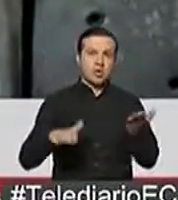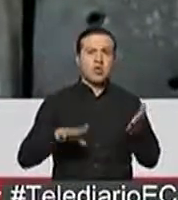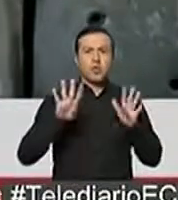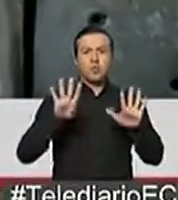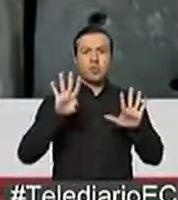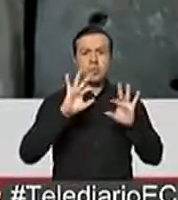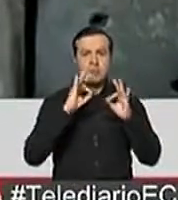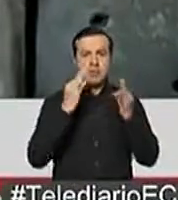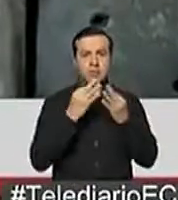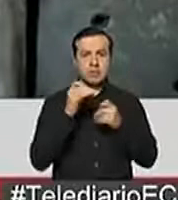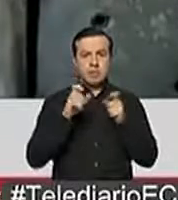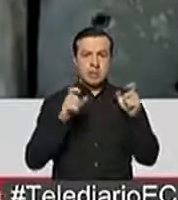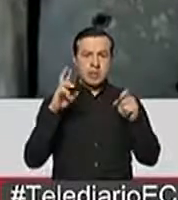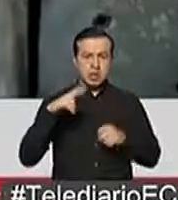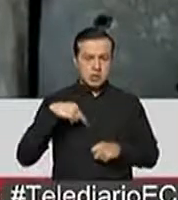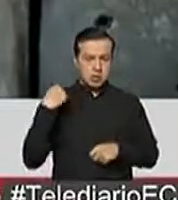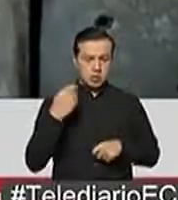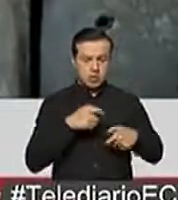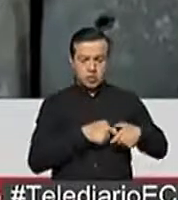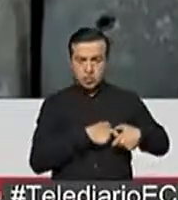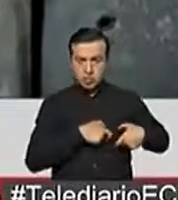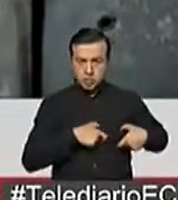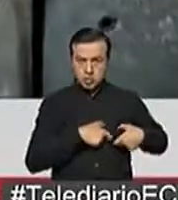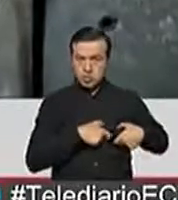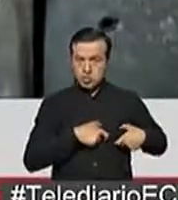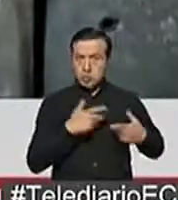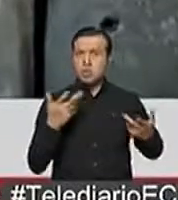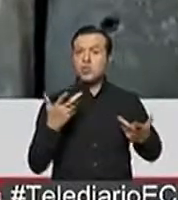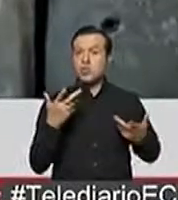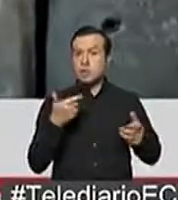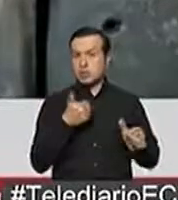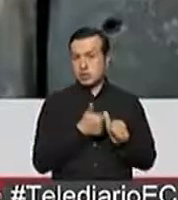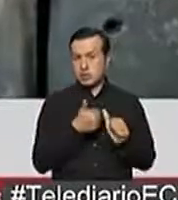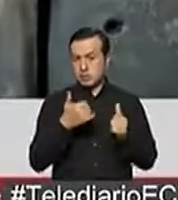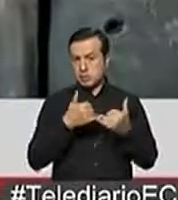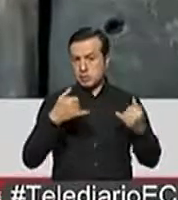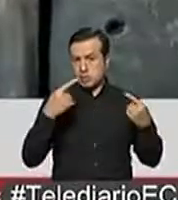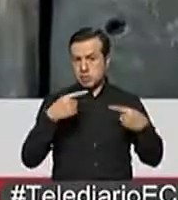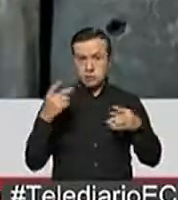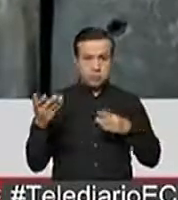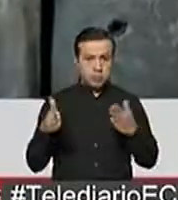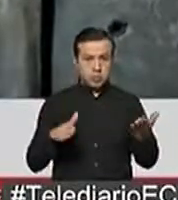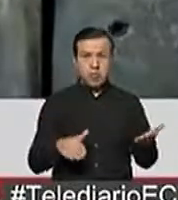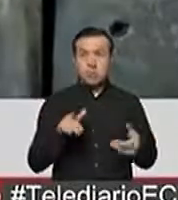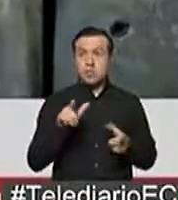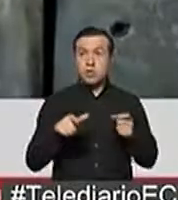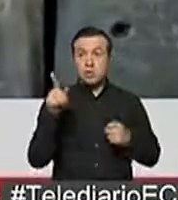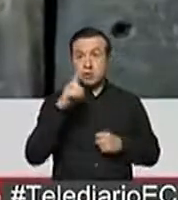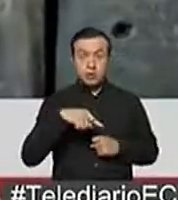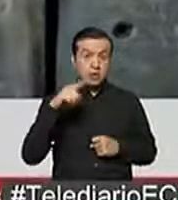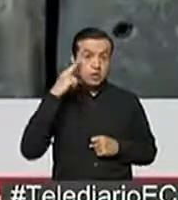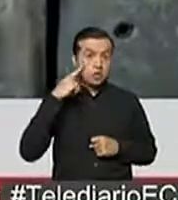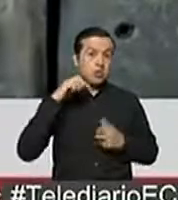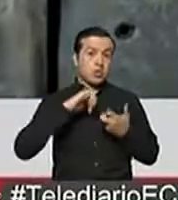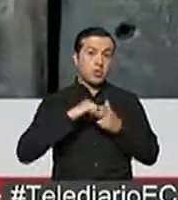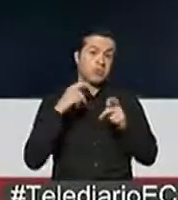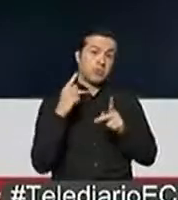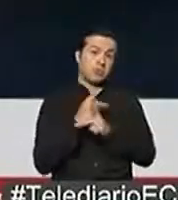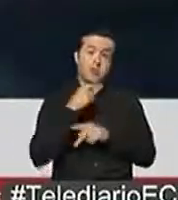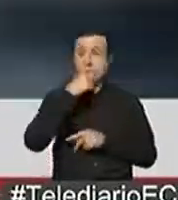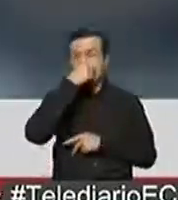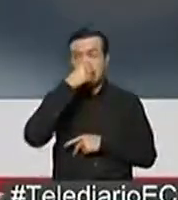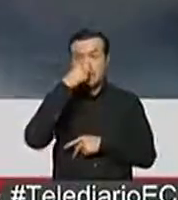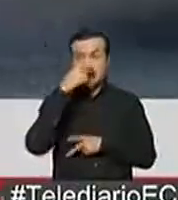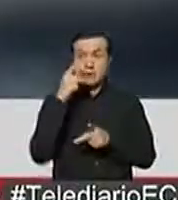de una familia mormona en una carretera mexicana cerca de la frontera, víctimas presuntamente de un cártel de la droga.